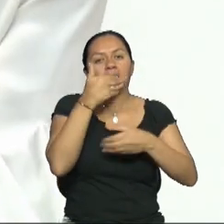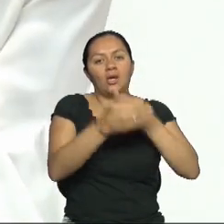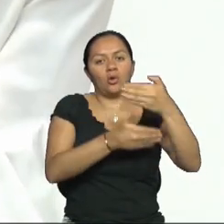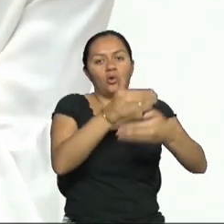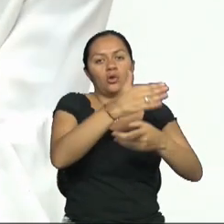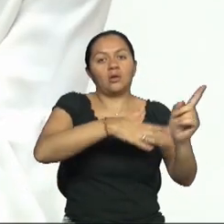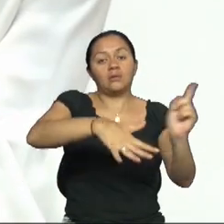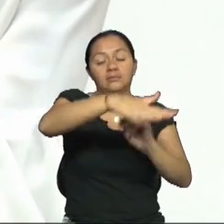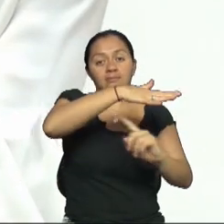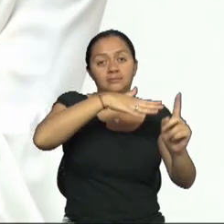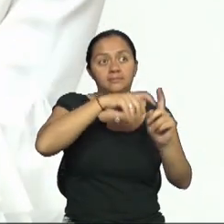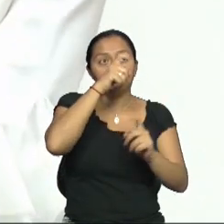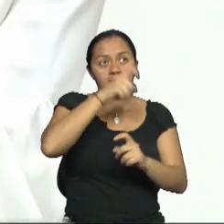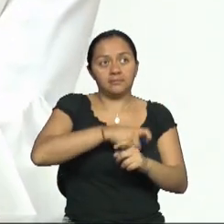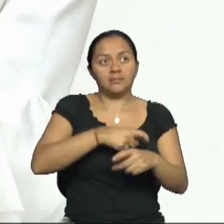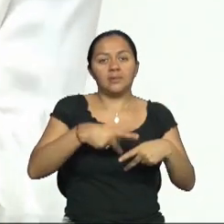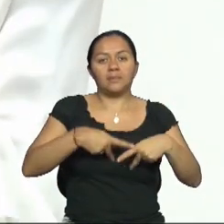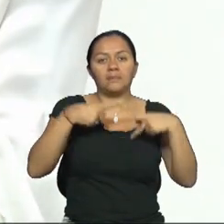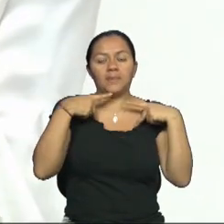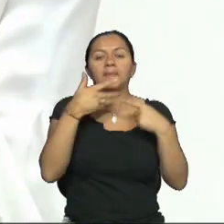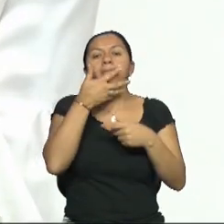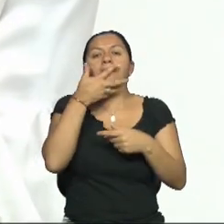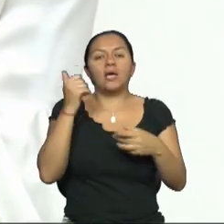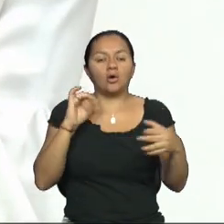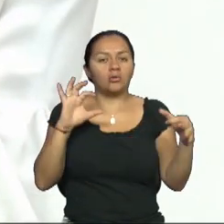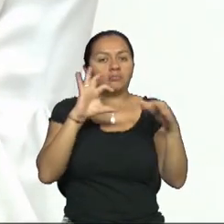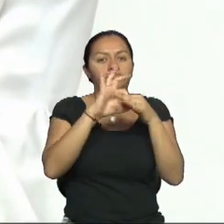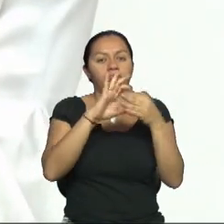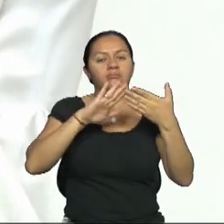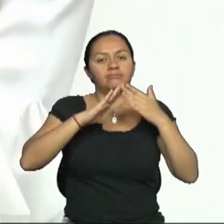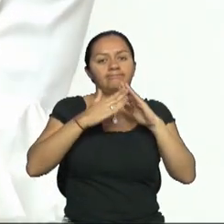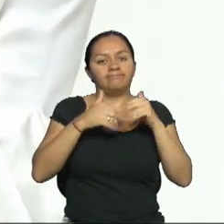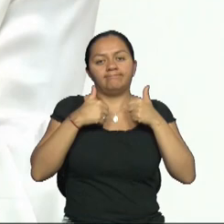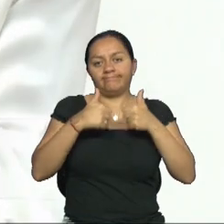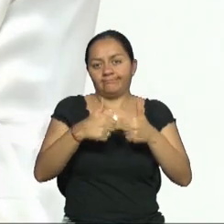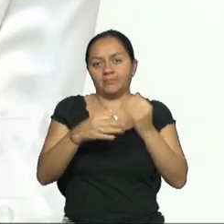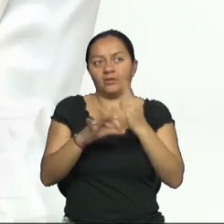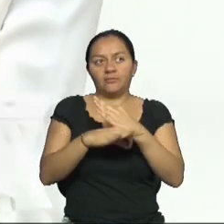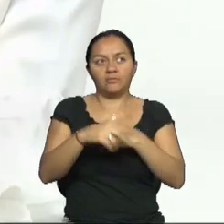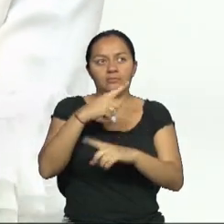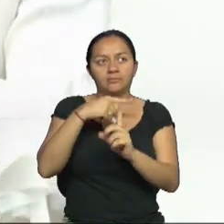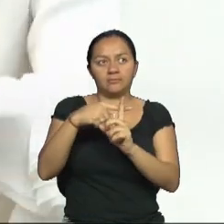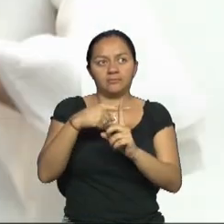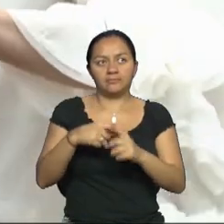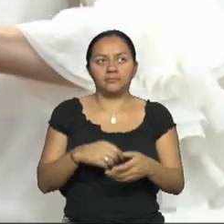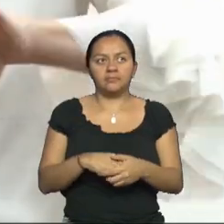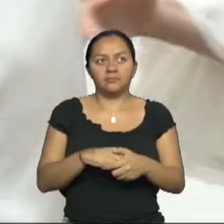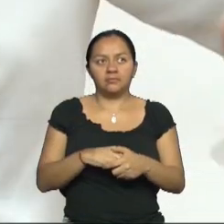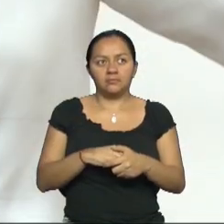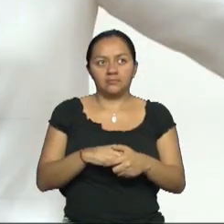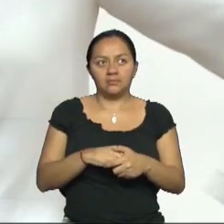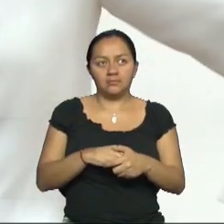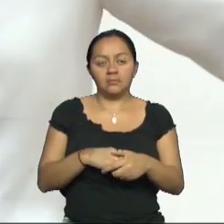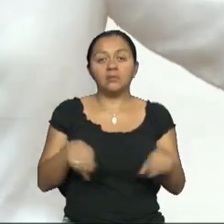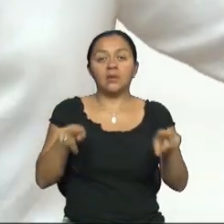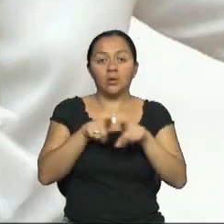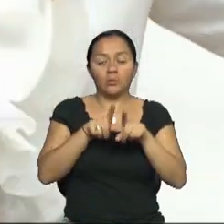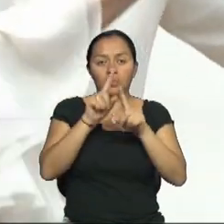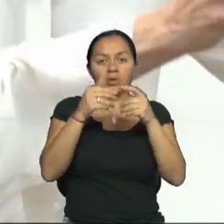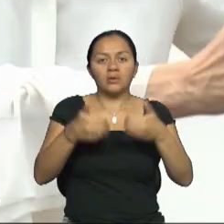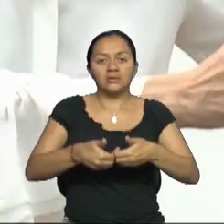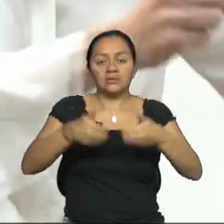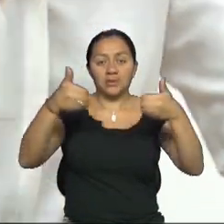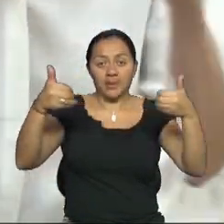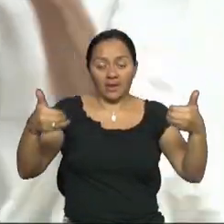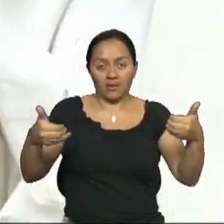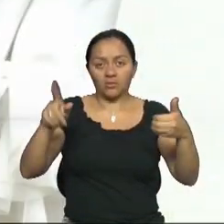donde las personas viven es donde juega un papel fundamental en la inclusión. Entonces estamos intentando separar estos dos conceptos,